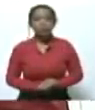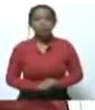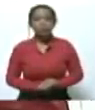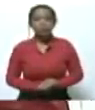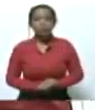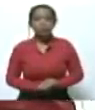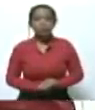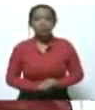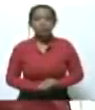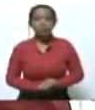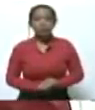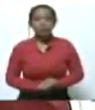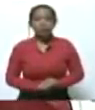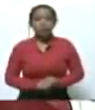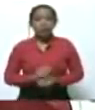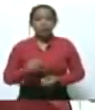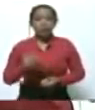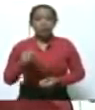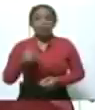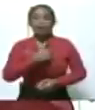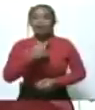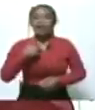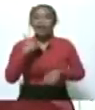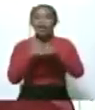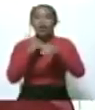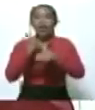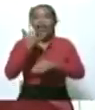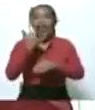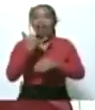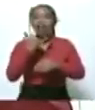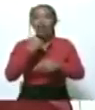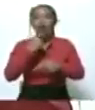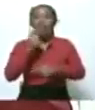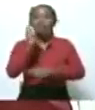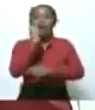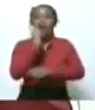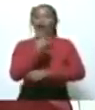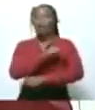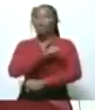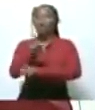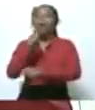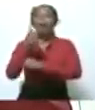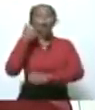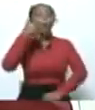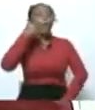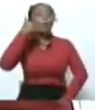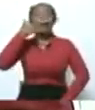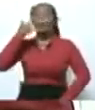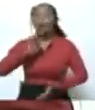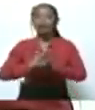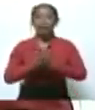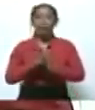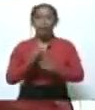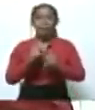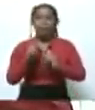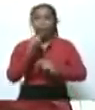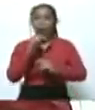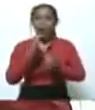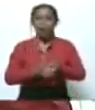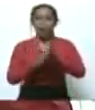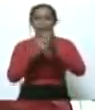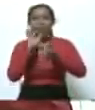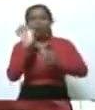Eso quieren dirigir partido por teléfono, eso es complicadísimo hacerlo, muy complicado. Y menos si no tienes ningún tipo de